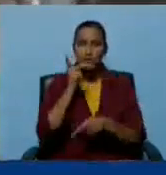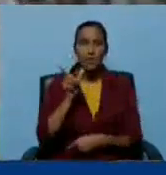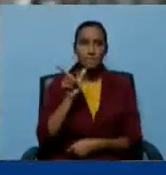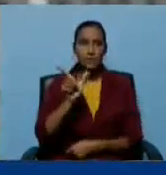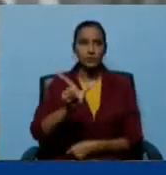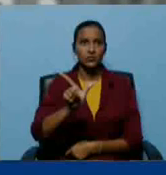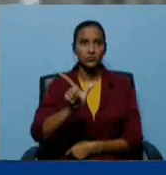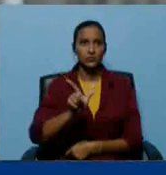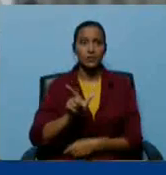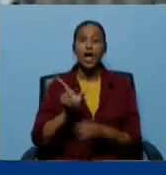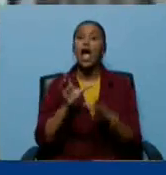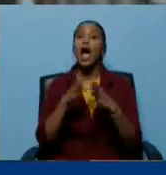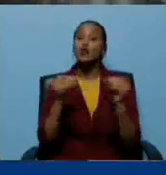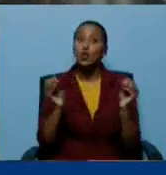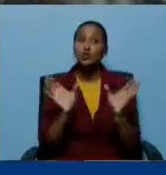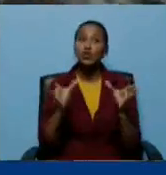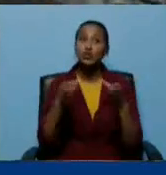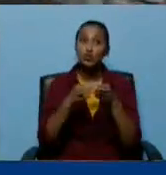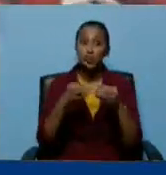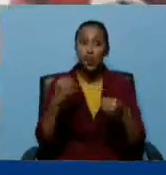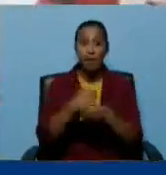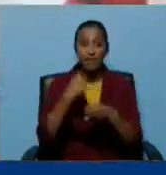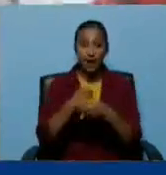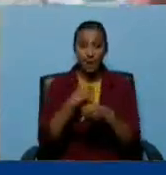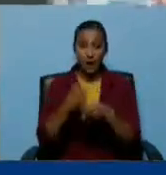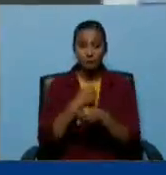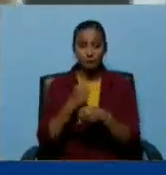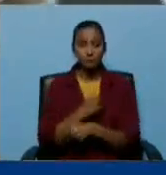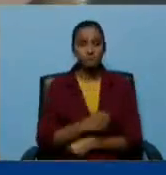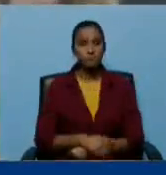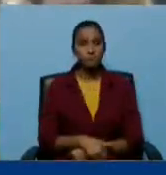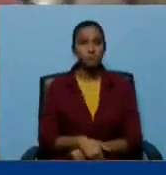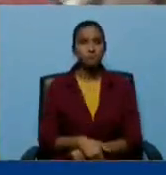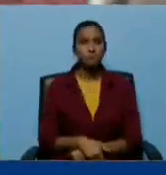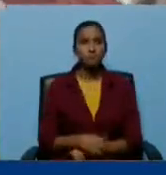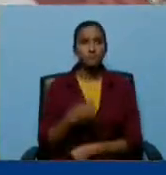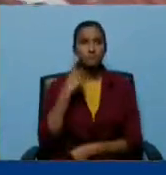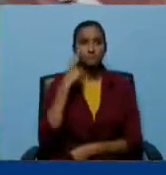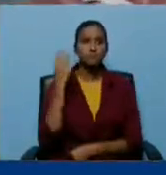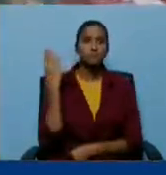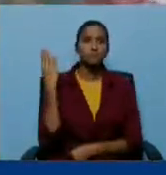a todo su equipo de trabajo. Aquí están